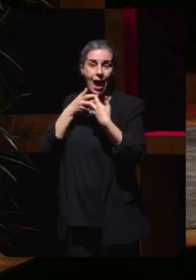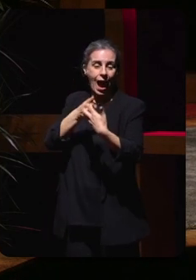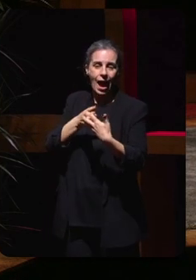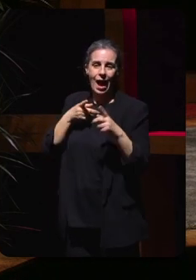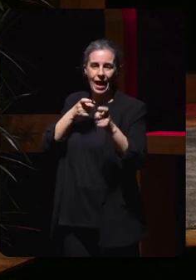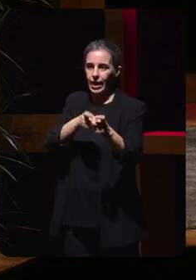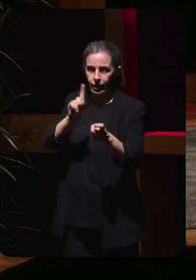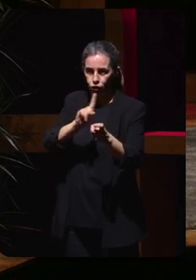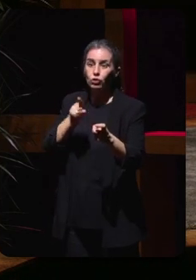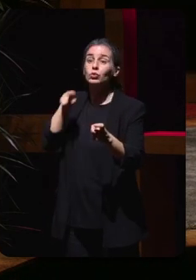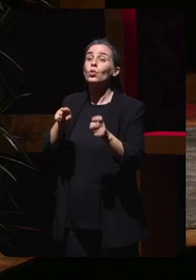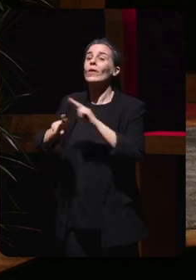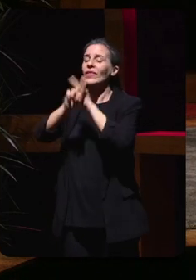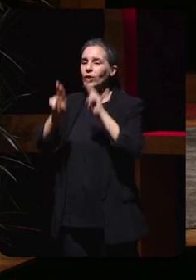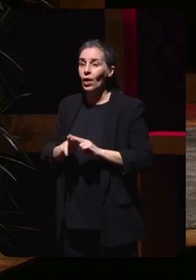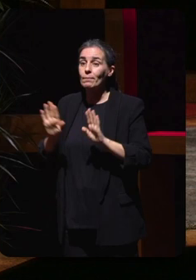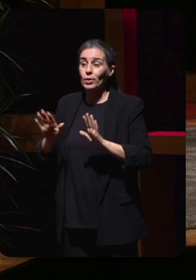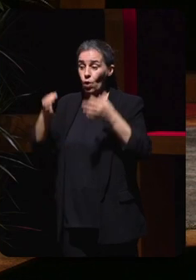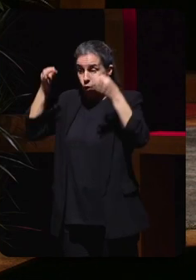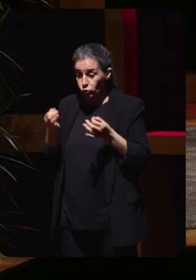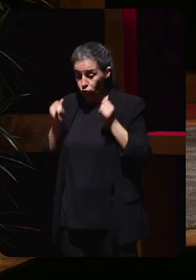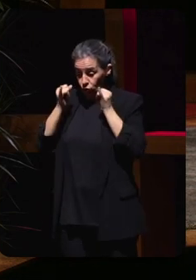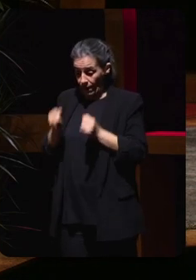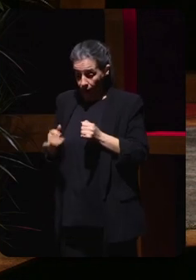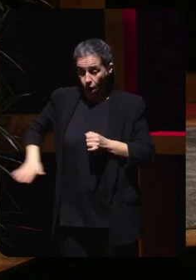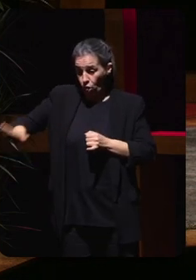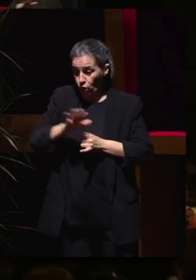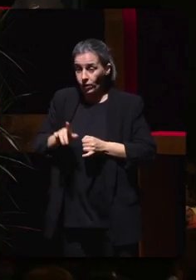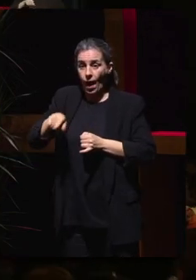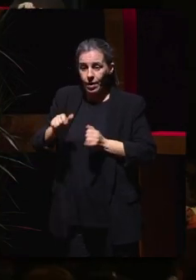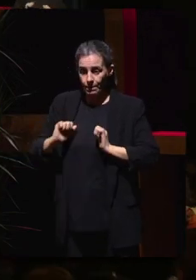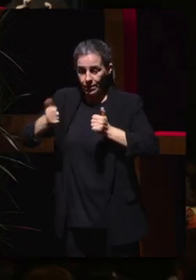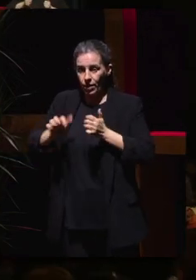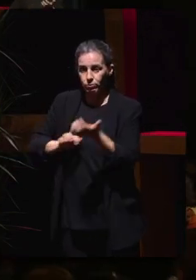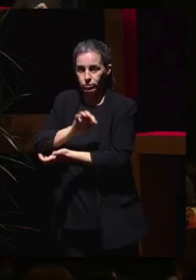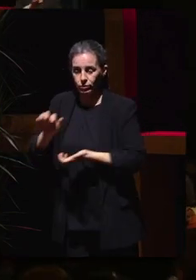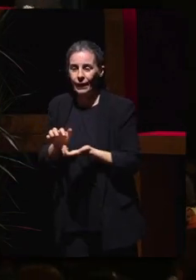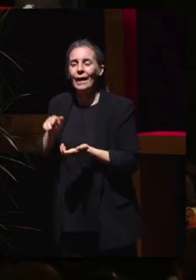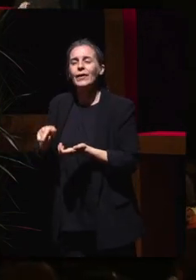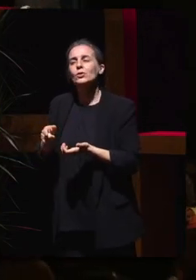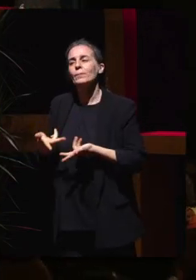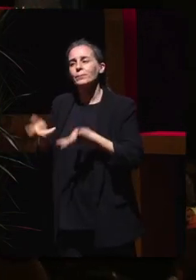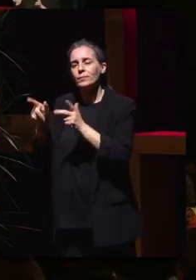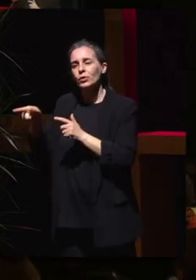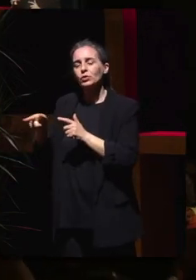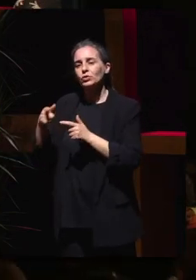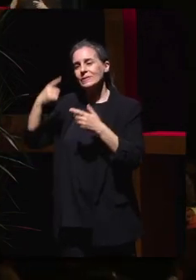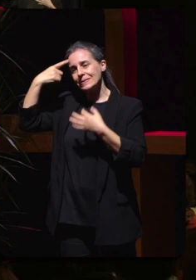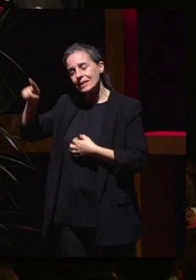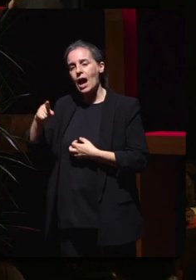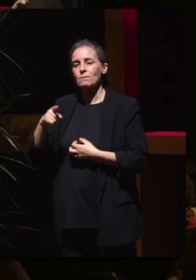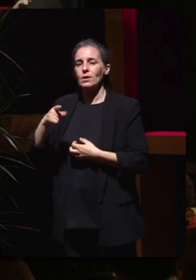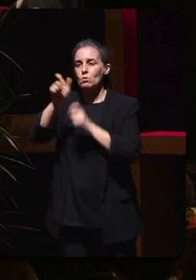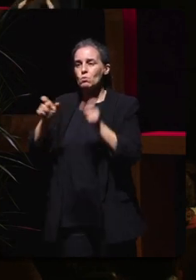el conflicto ha estallado muchas veces cuando tú estabas en aquel lugar. Esto te ha permitido conocer la realidad de las mujeres en todo el mundo. pero no sé si